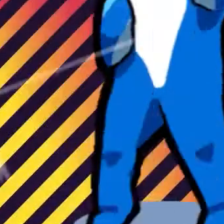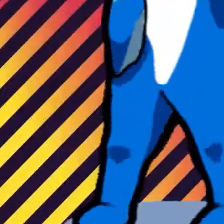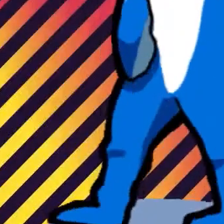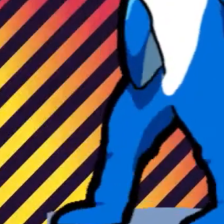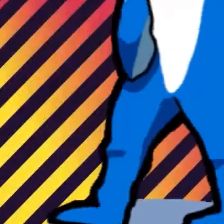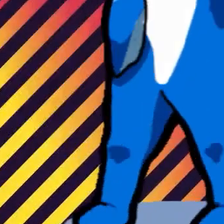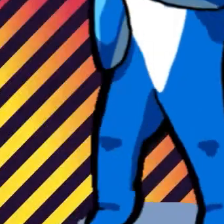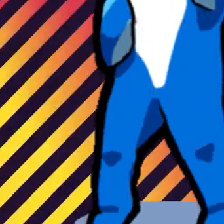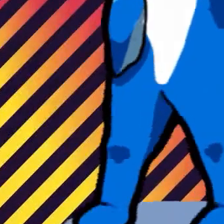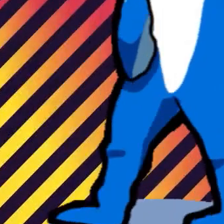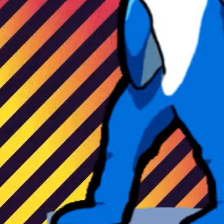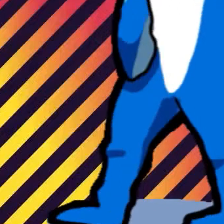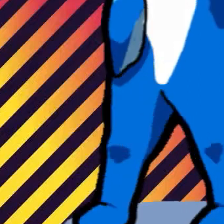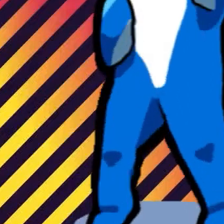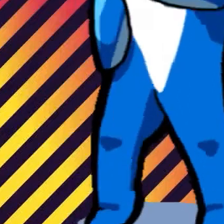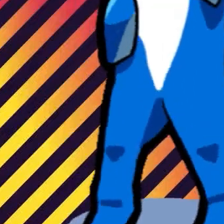dale.